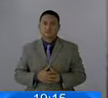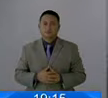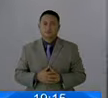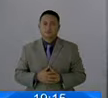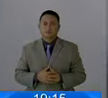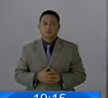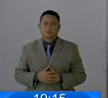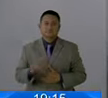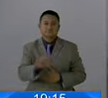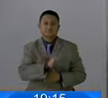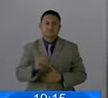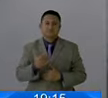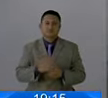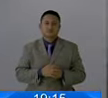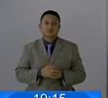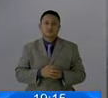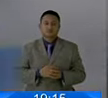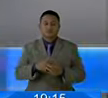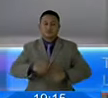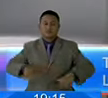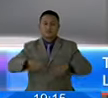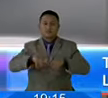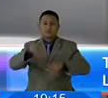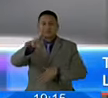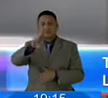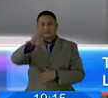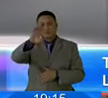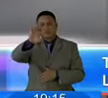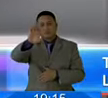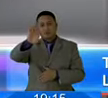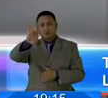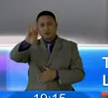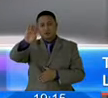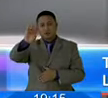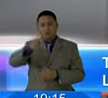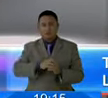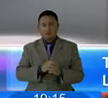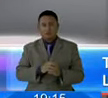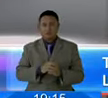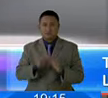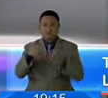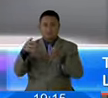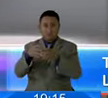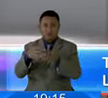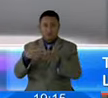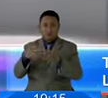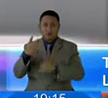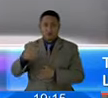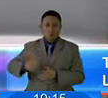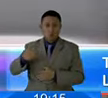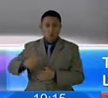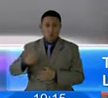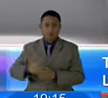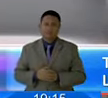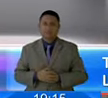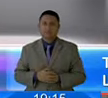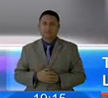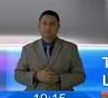Panorama similar se registró en el sector del Recreo del Cantón Durán, cooperativa Una Sola Fuerza.